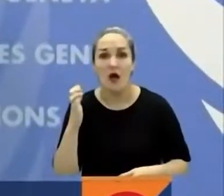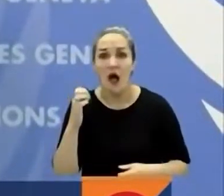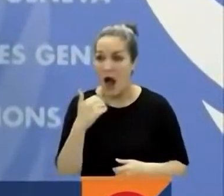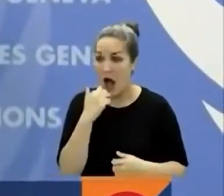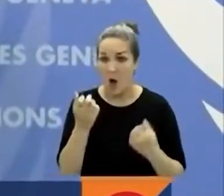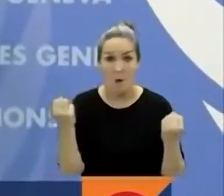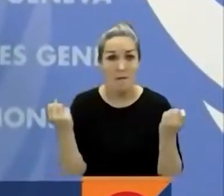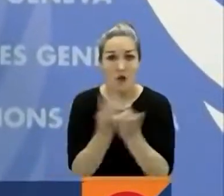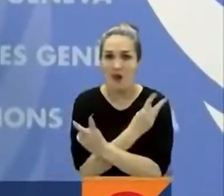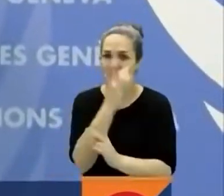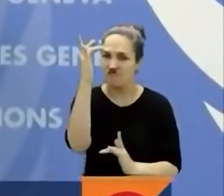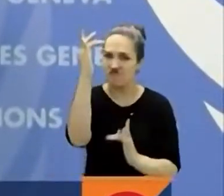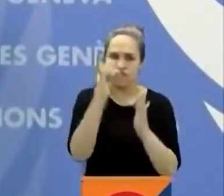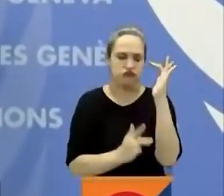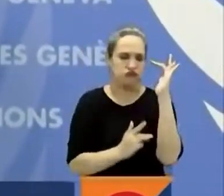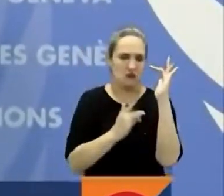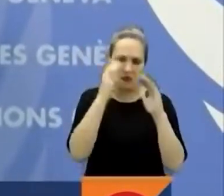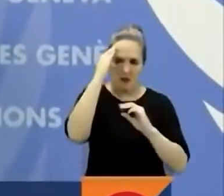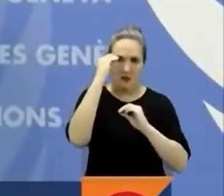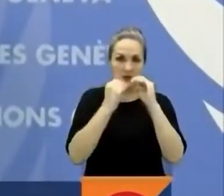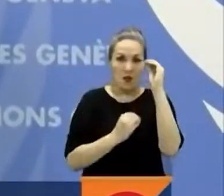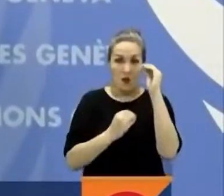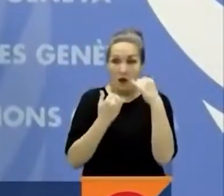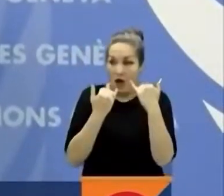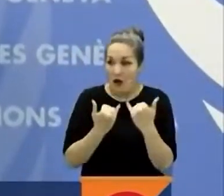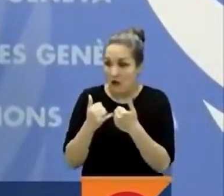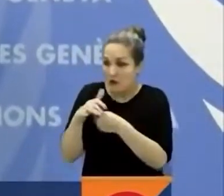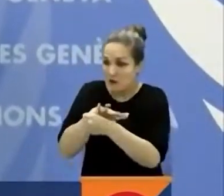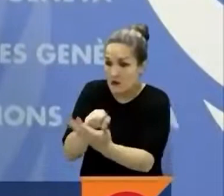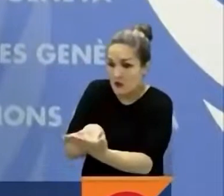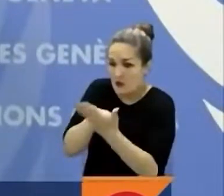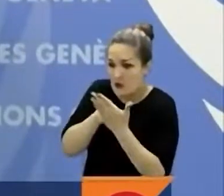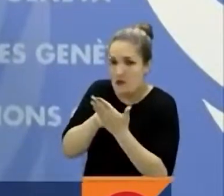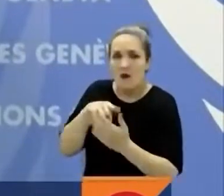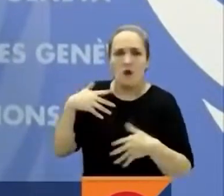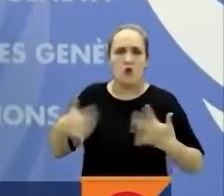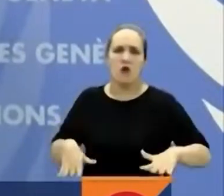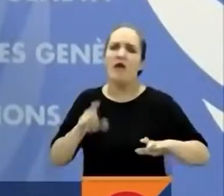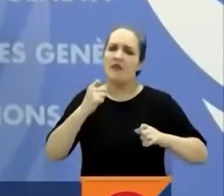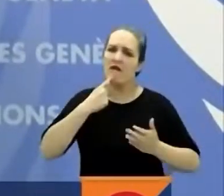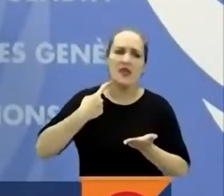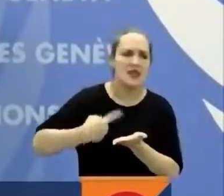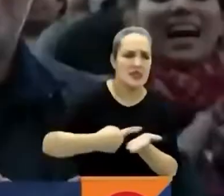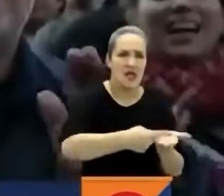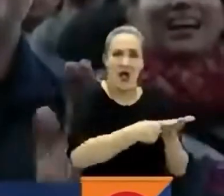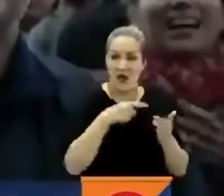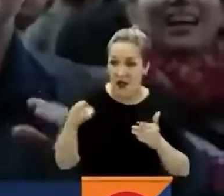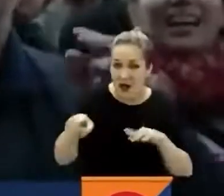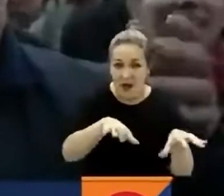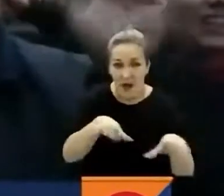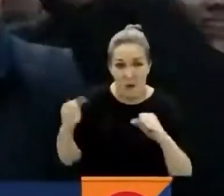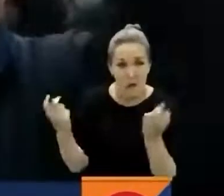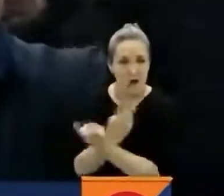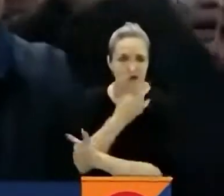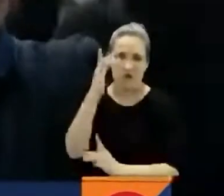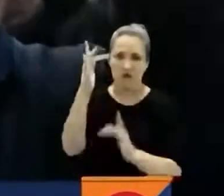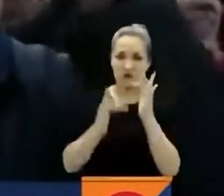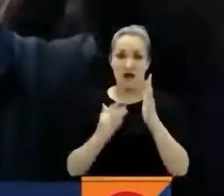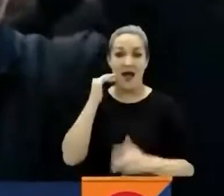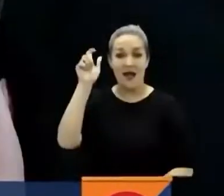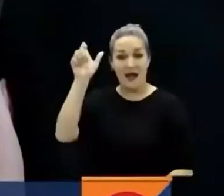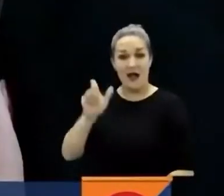es de condena y es importante abordar las diferencias a través del diálogo. Ciertamente no de esta manera. Y es que la Kirchner,